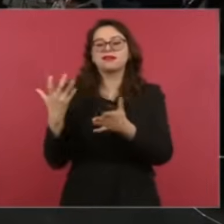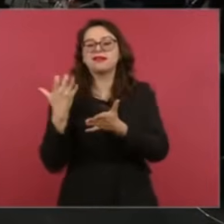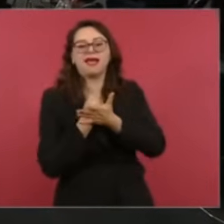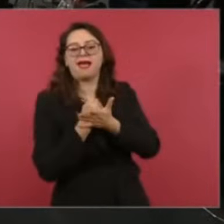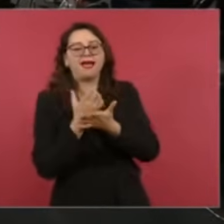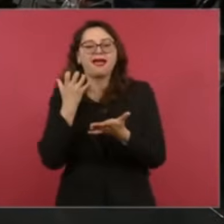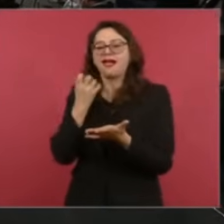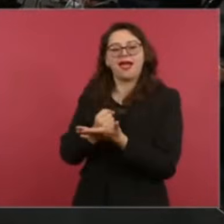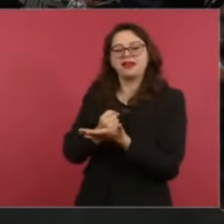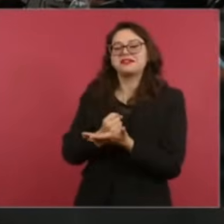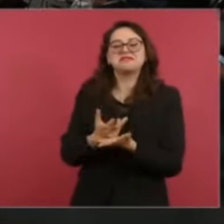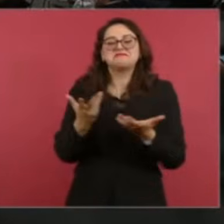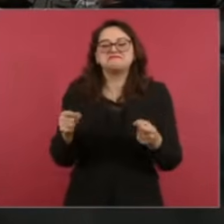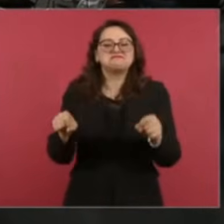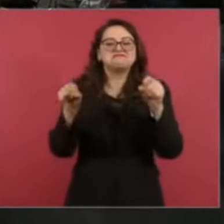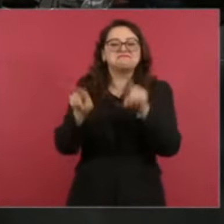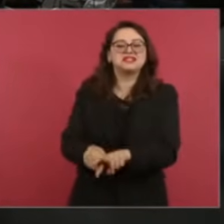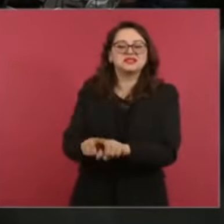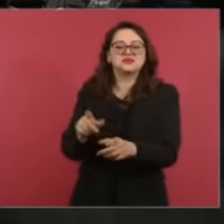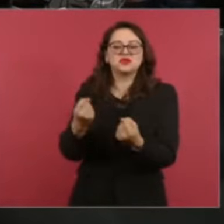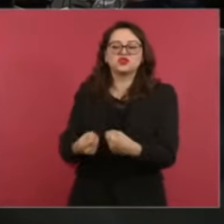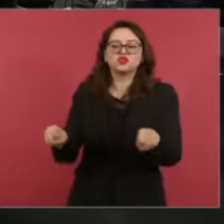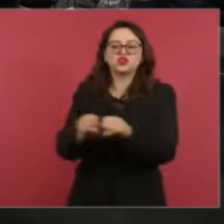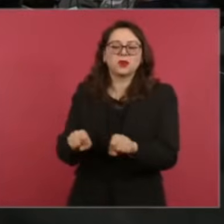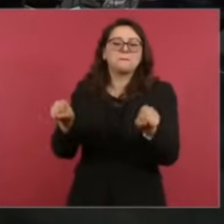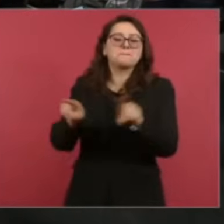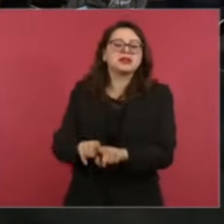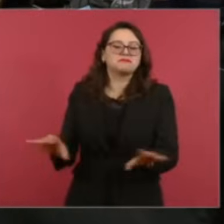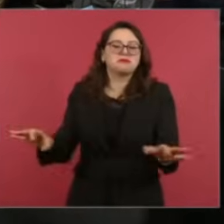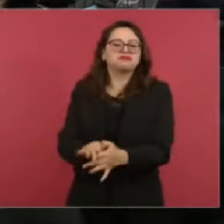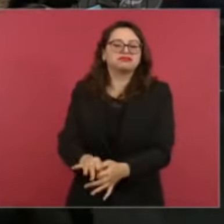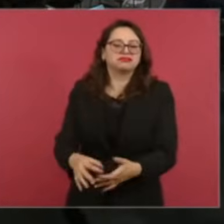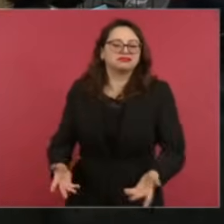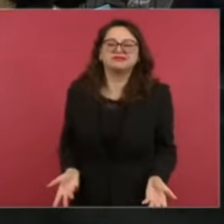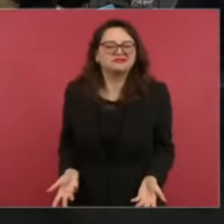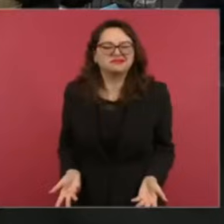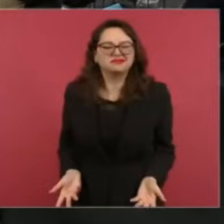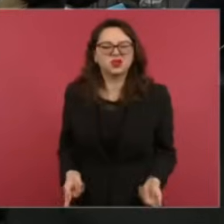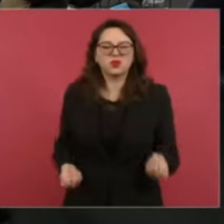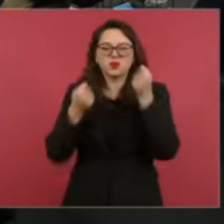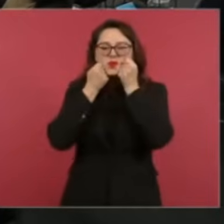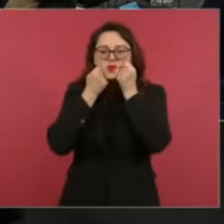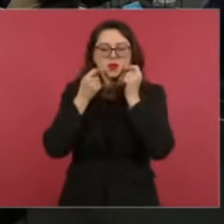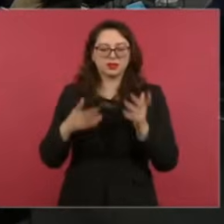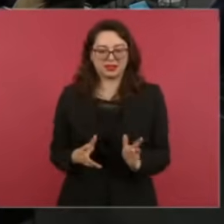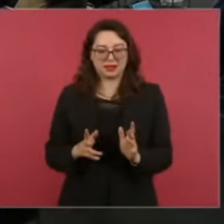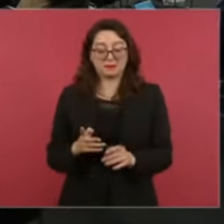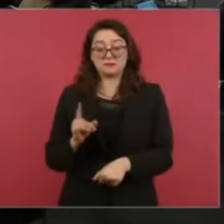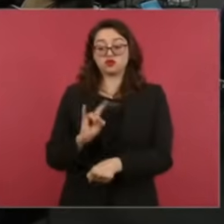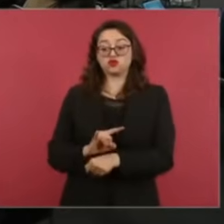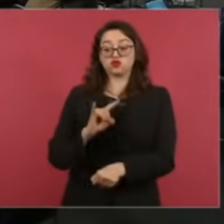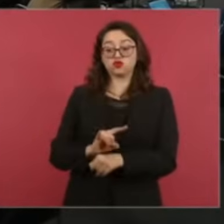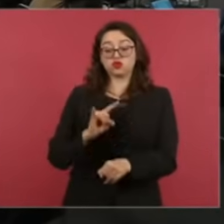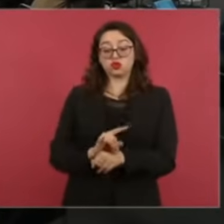ganaba un municipio, incluso un estado. Lo que les interesaba era mantener la política económica,